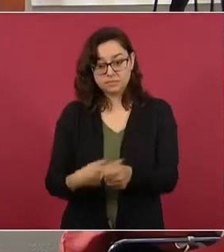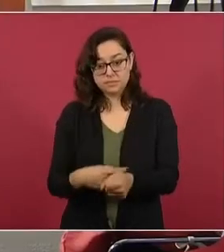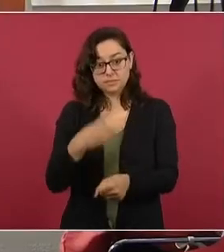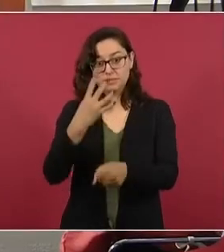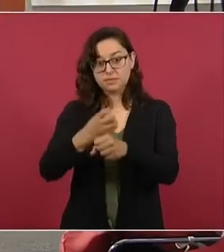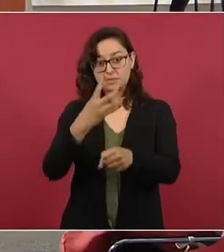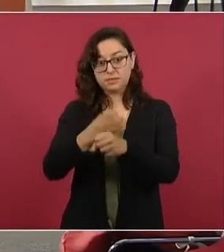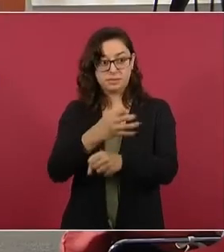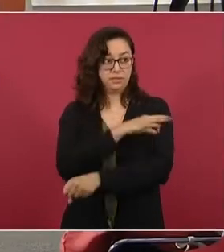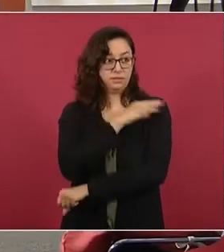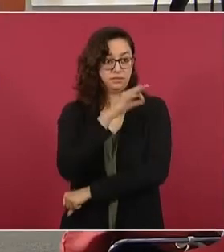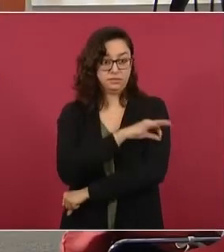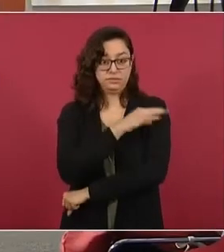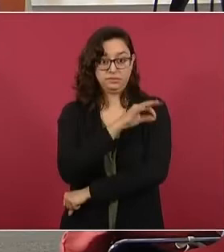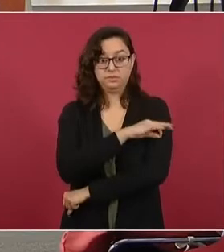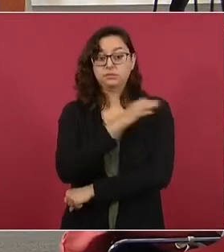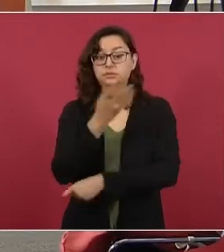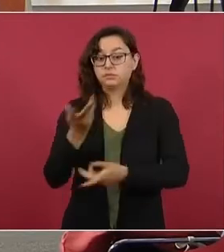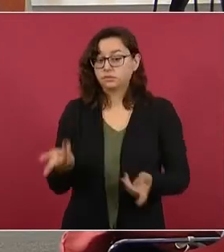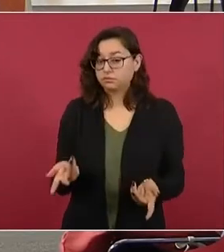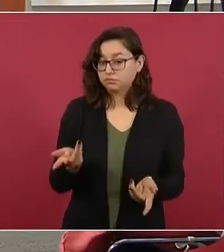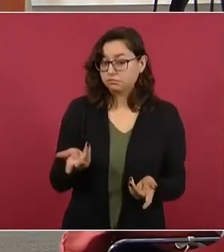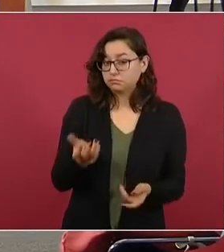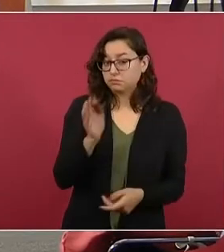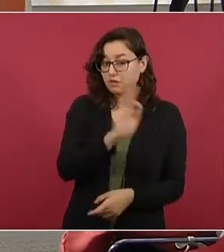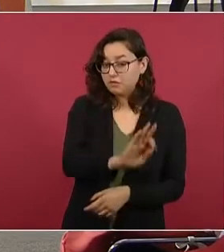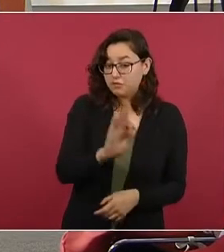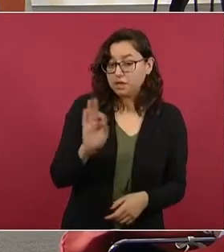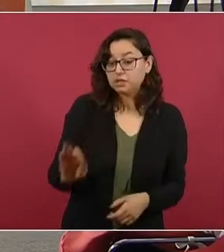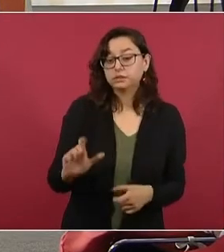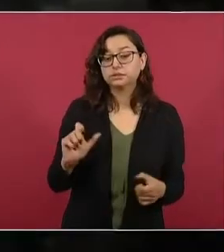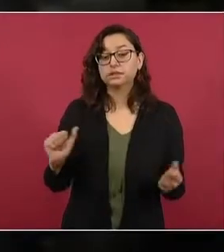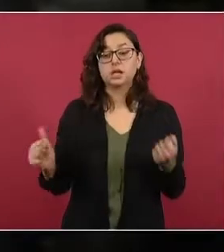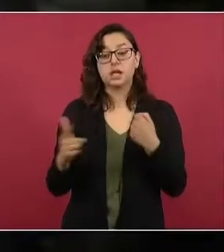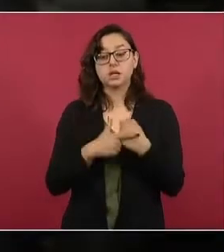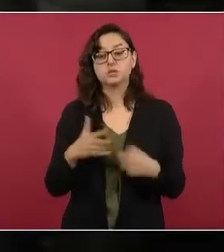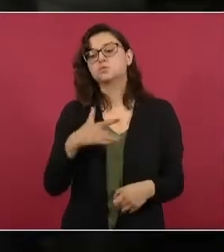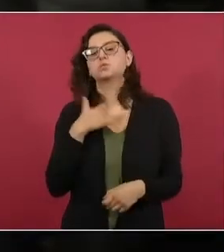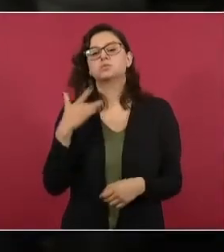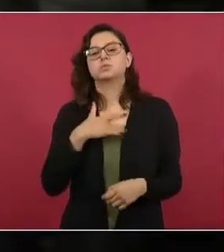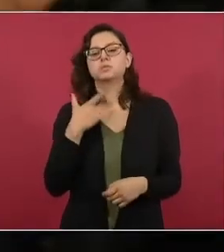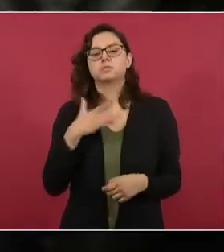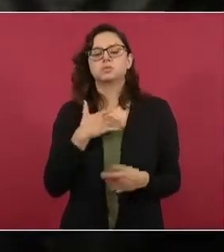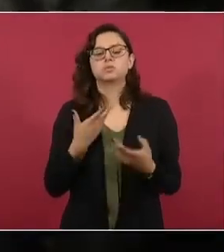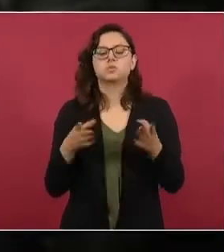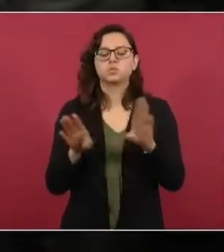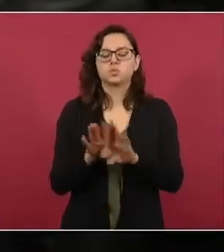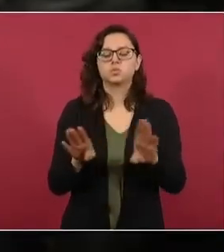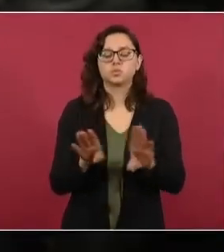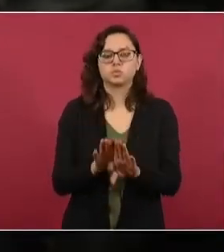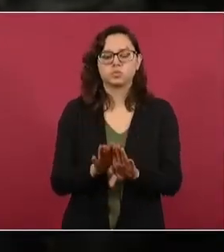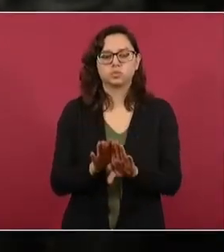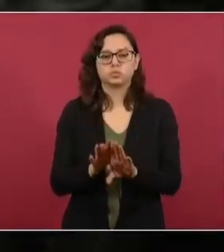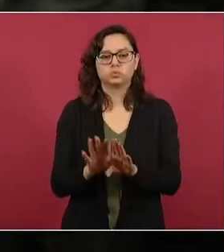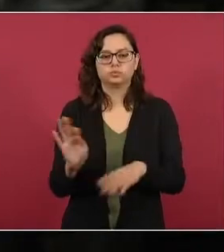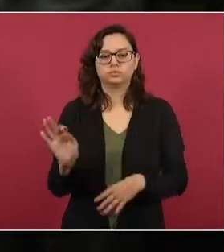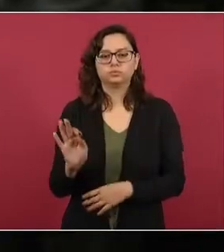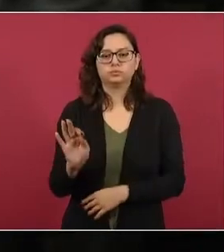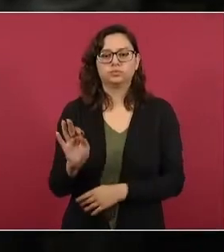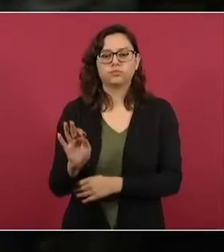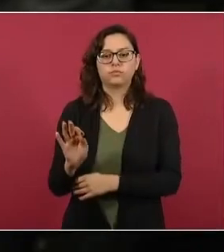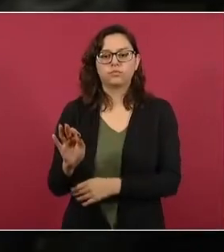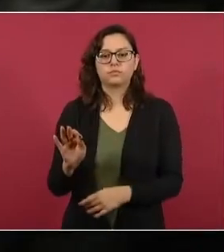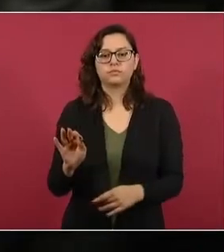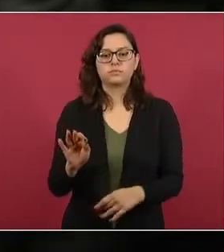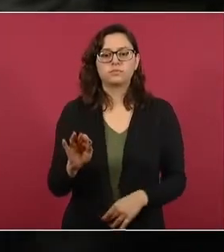¿Estos ya tienen alguna fecha o ya está previsto después de que acabe este